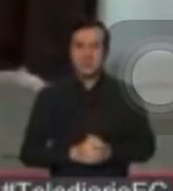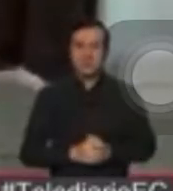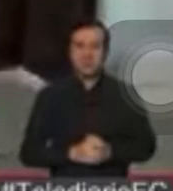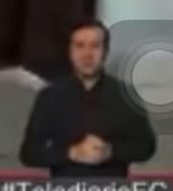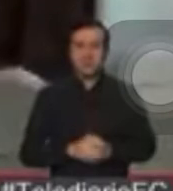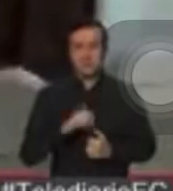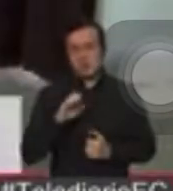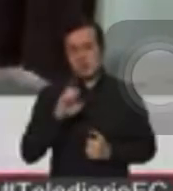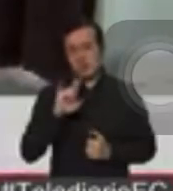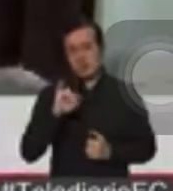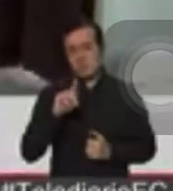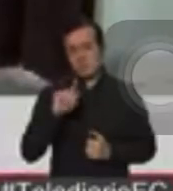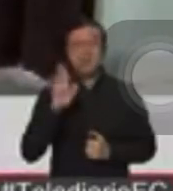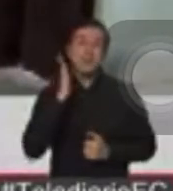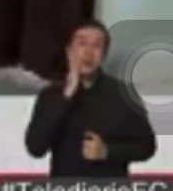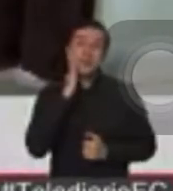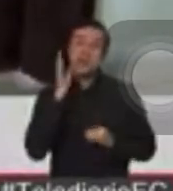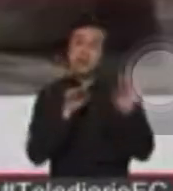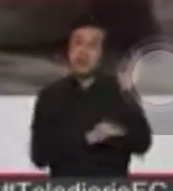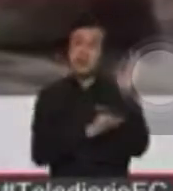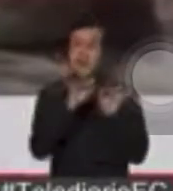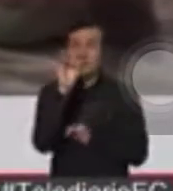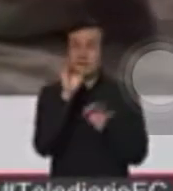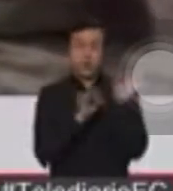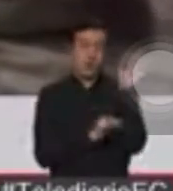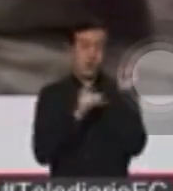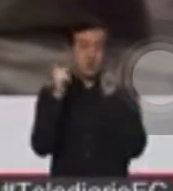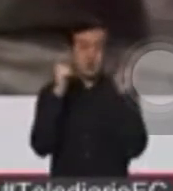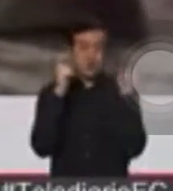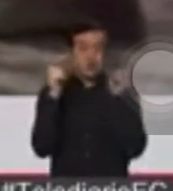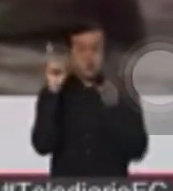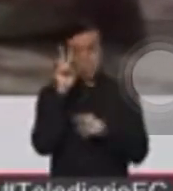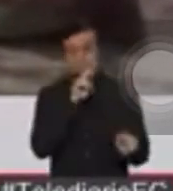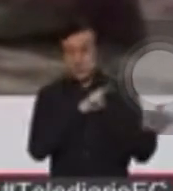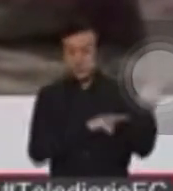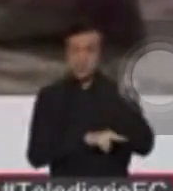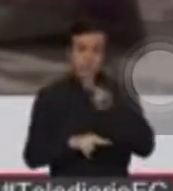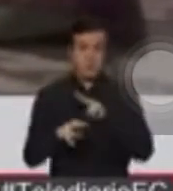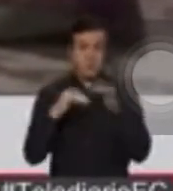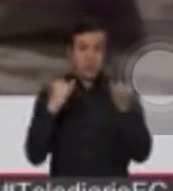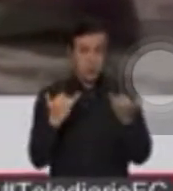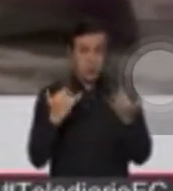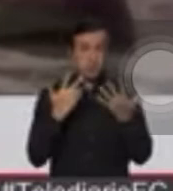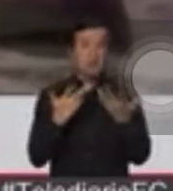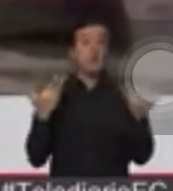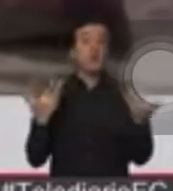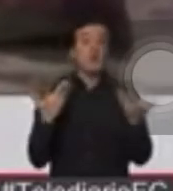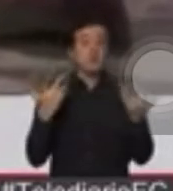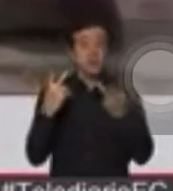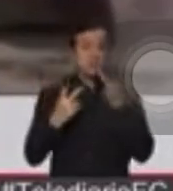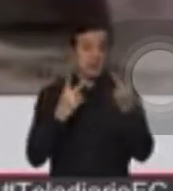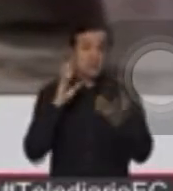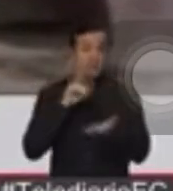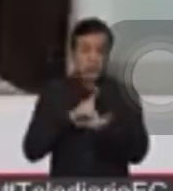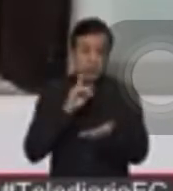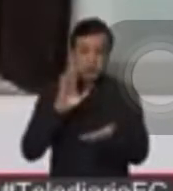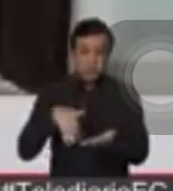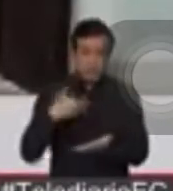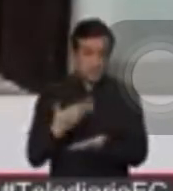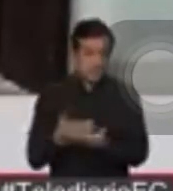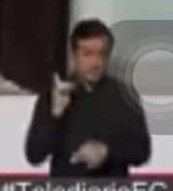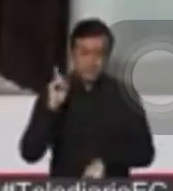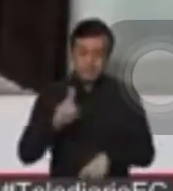Erika es madre de gemelos a quienes realiza controles de salud periódicos. Sin embargo, debido al aislamiento, no ha podido visitar a su médico.